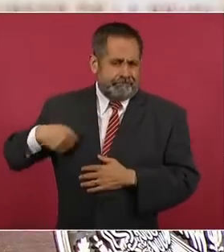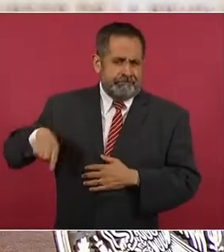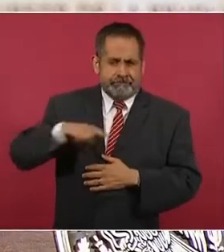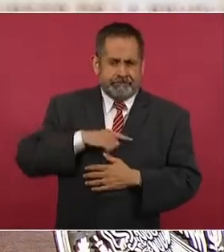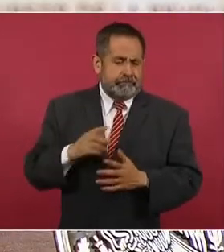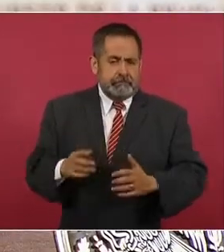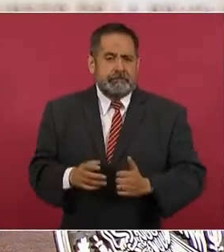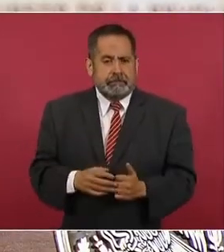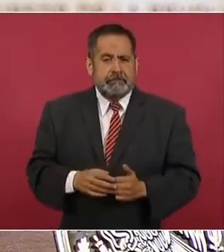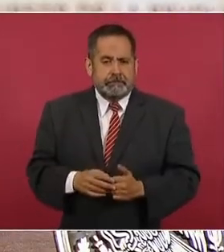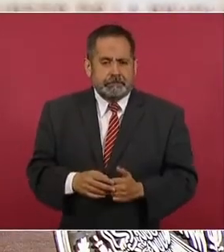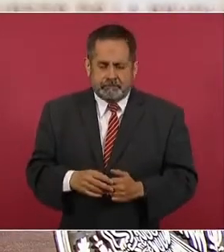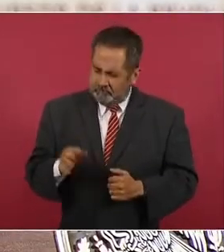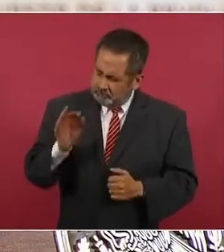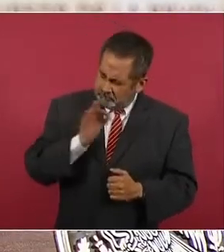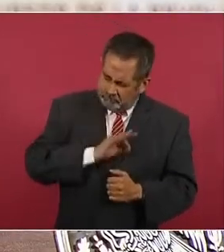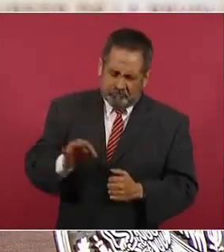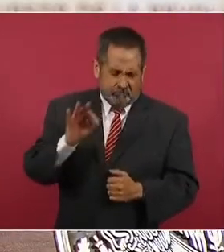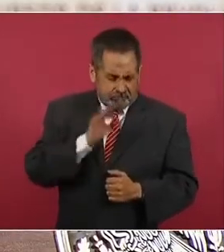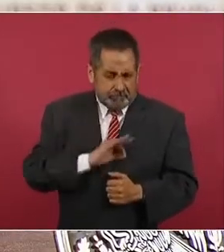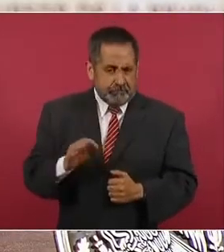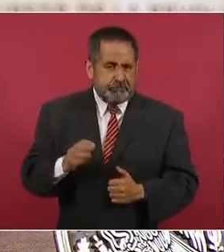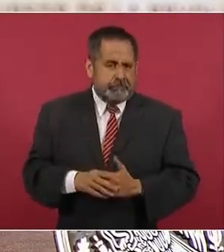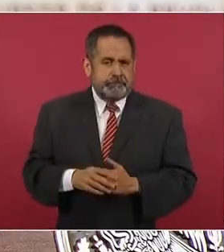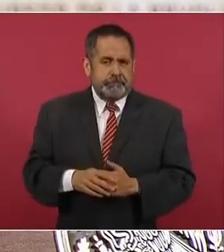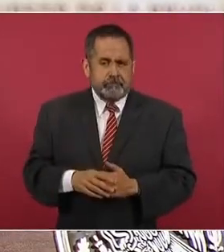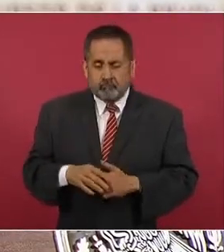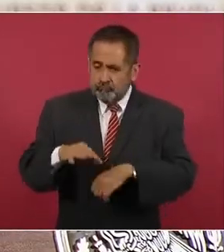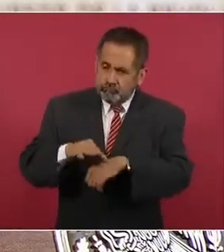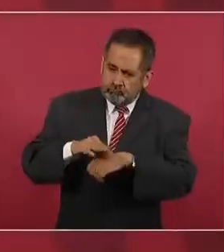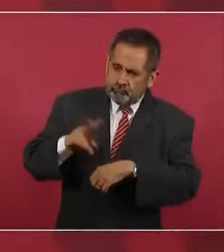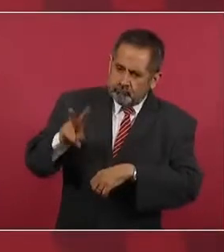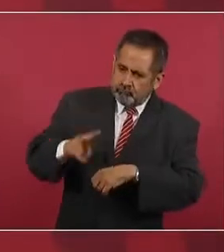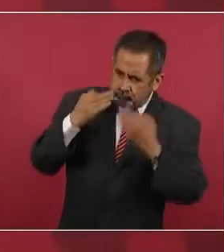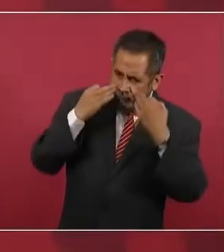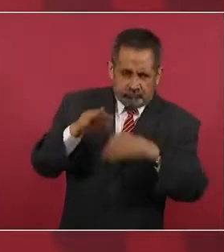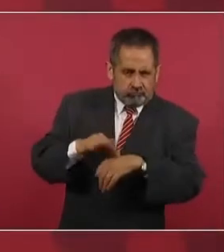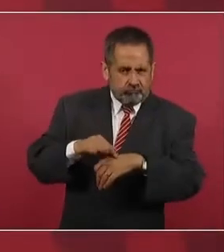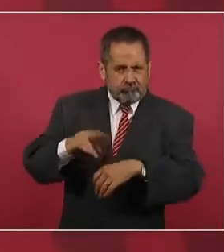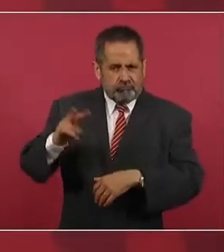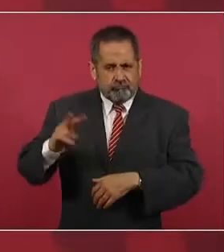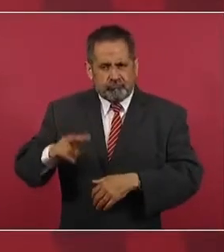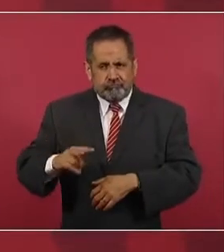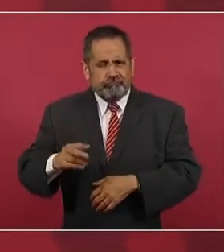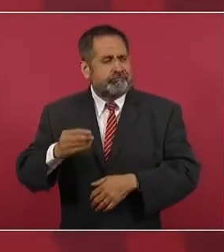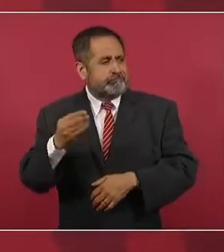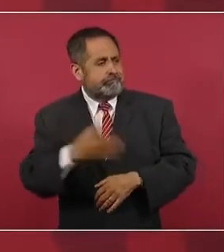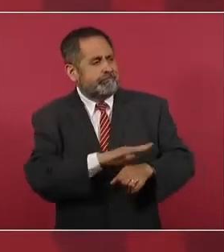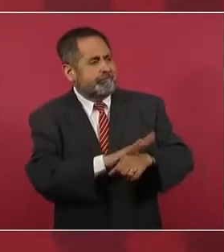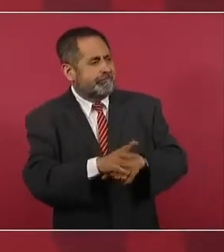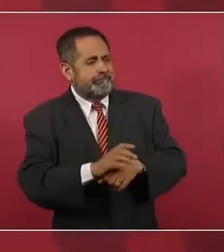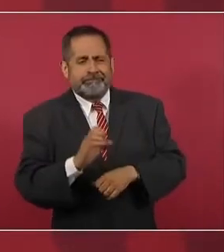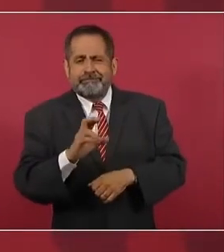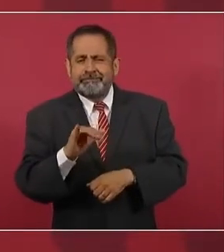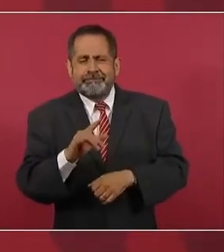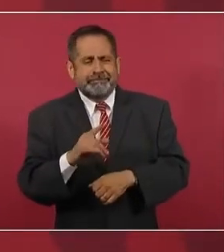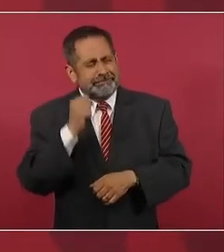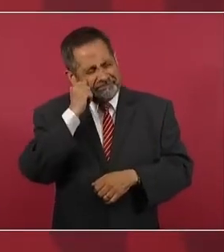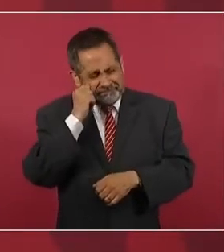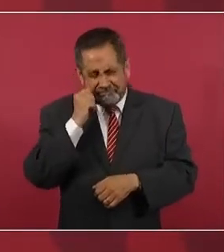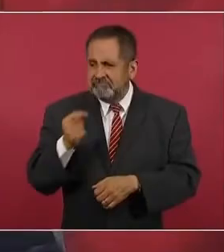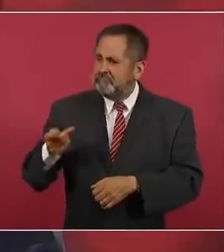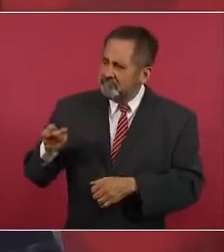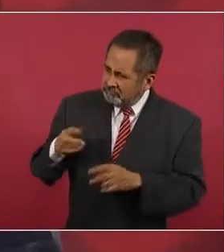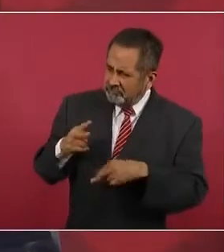Y sí lo podemos lograr. Lo estamos logrando a pesar de la pandemia y de la crisis.